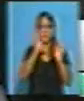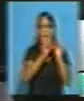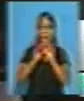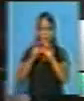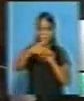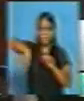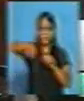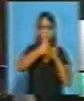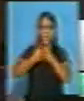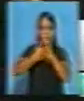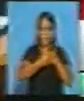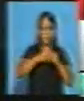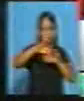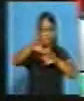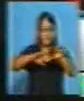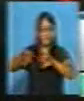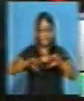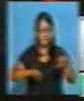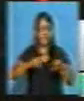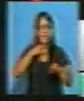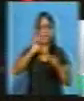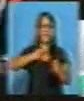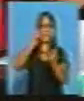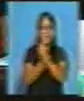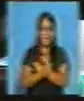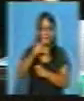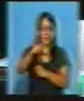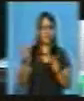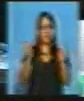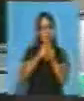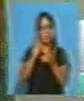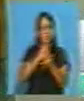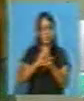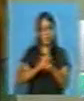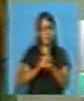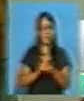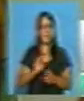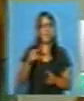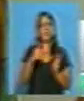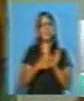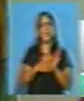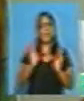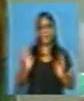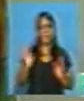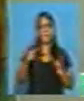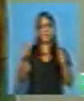necesarios dentro de los distintos bloques para avanzar en otra sesión más. Esto va a depender, por supuesto, de lo que se defina en labor parlamentaria con el resto de los